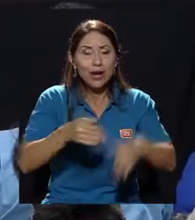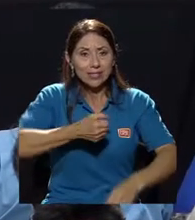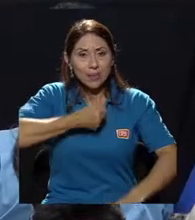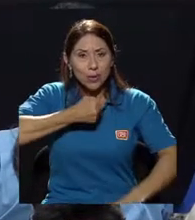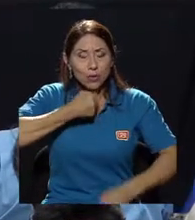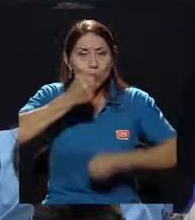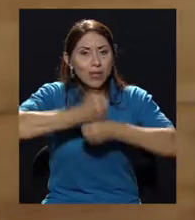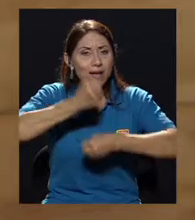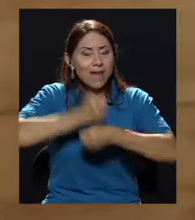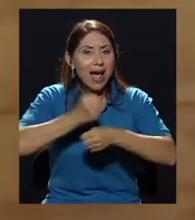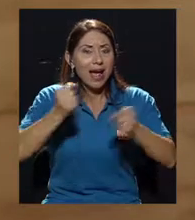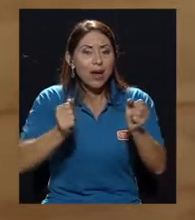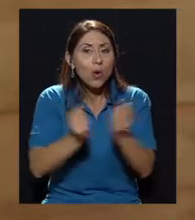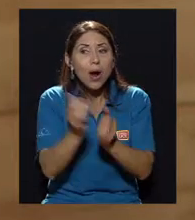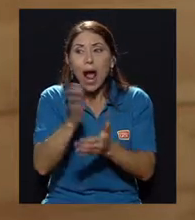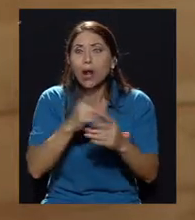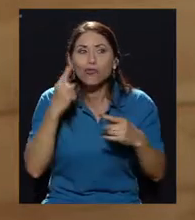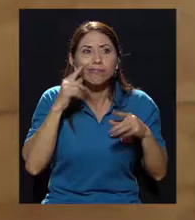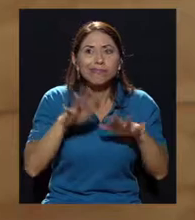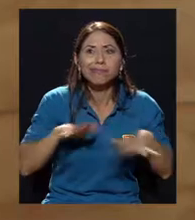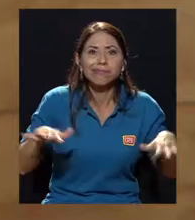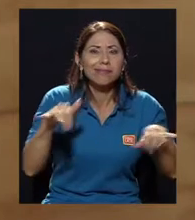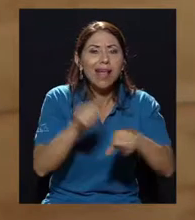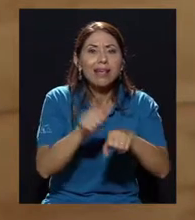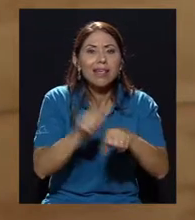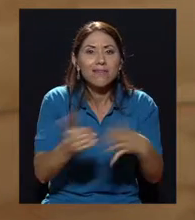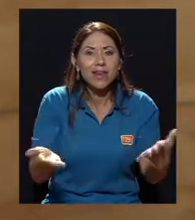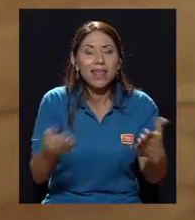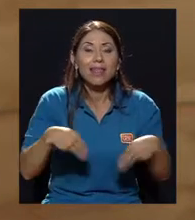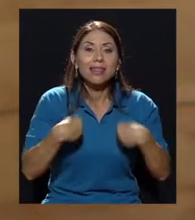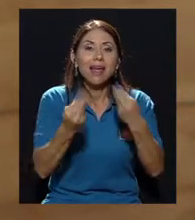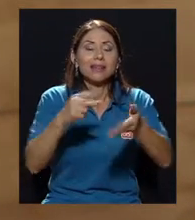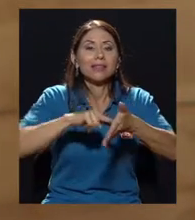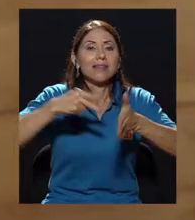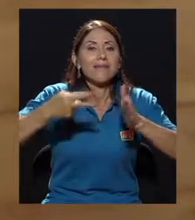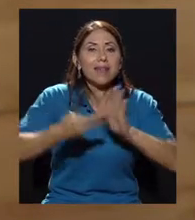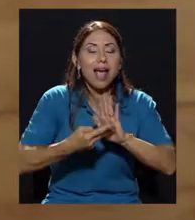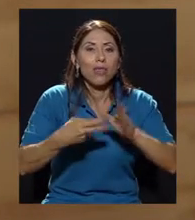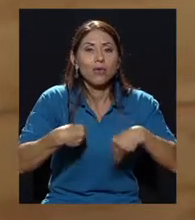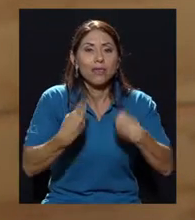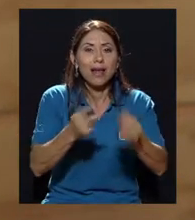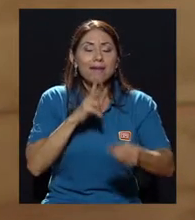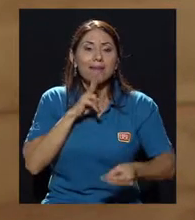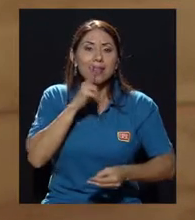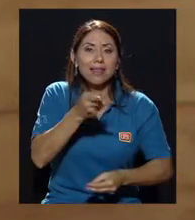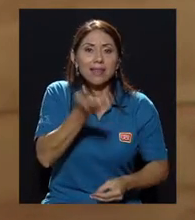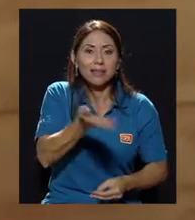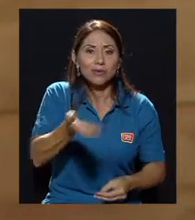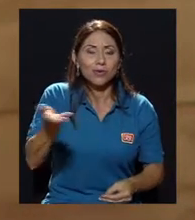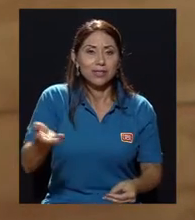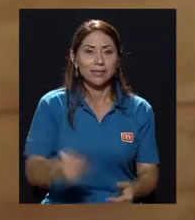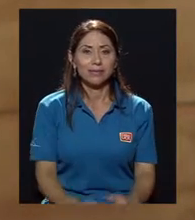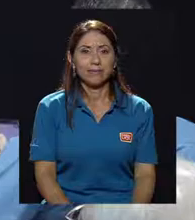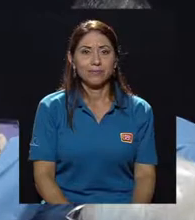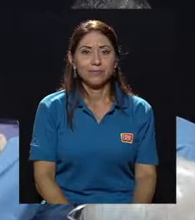profesionales en periodismo trabajan con un intangible, dar el significado y la verdad de las cosas.